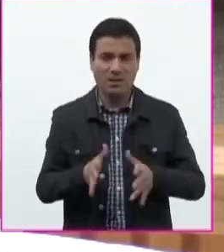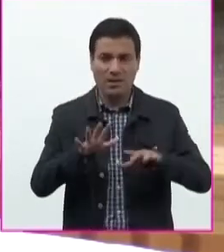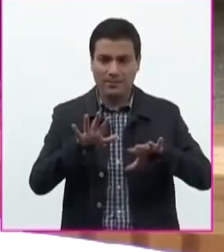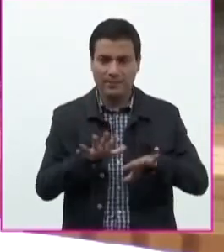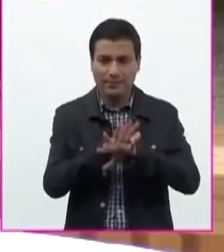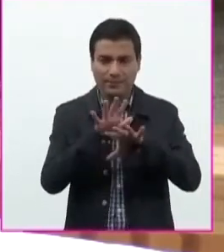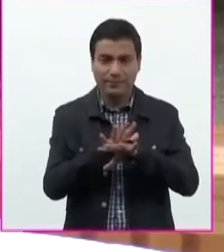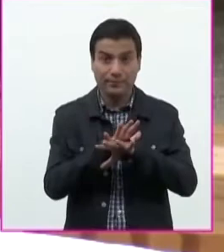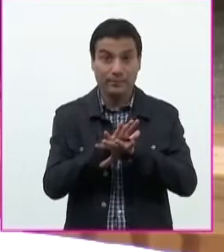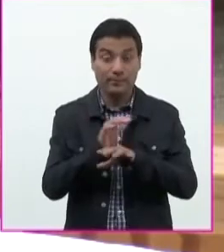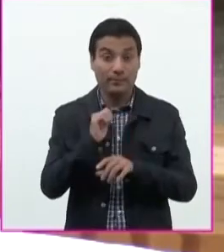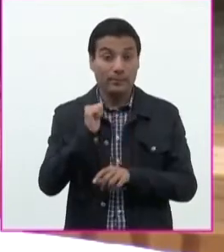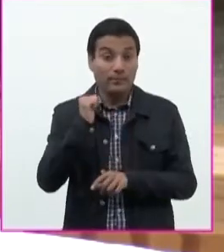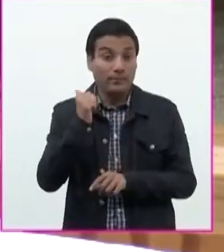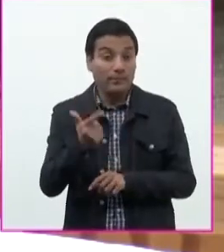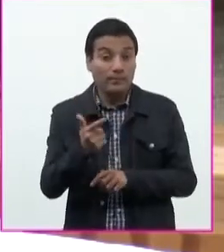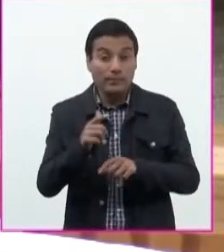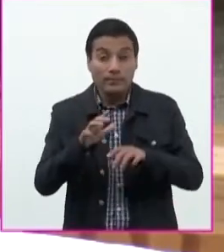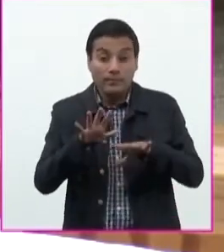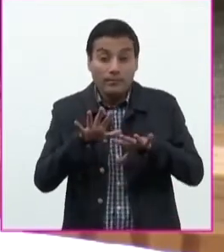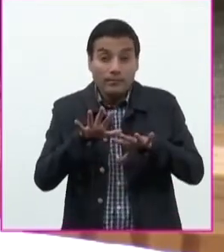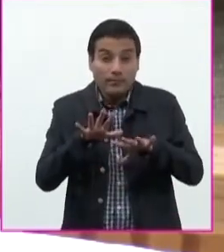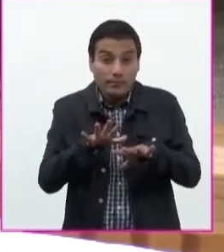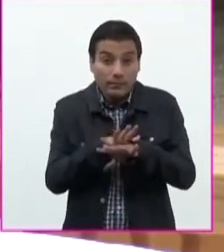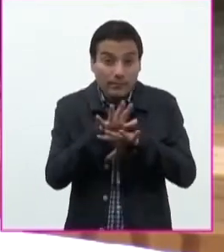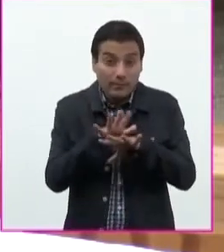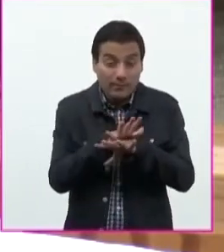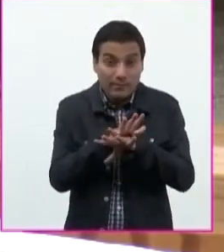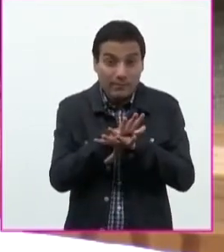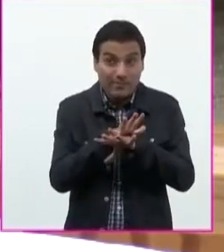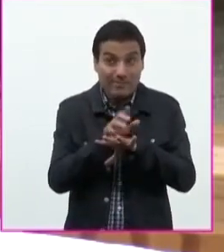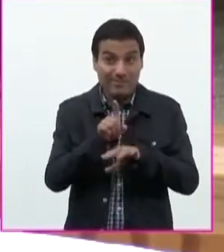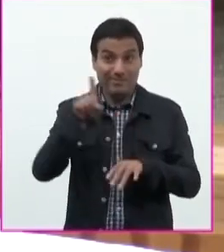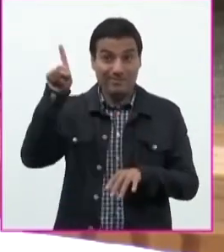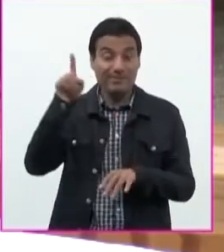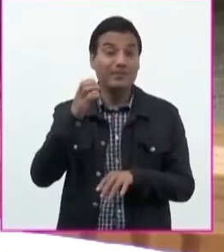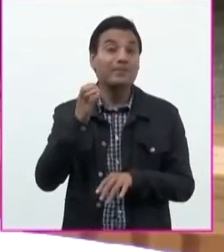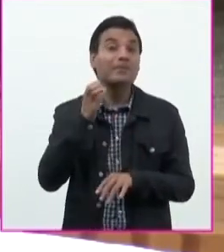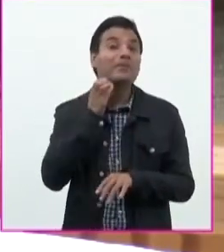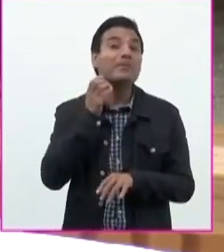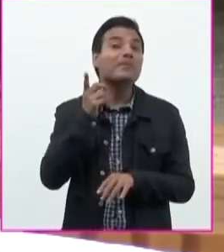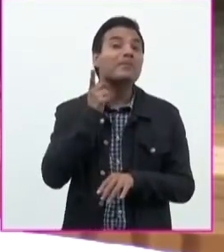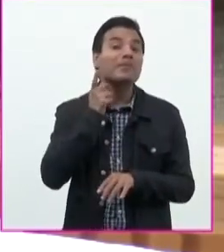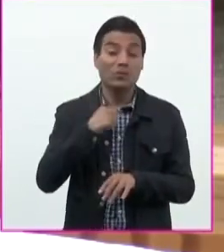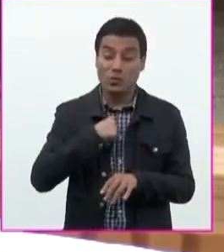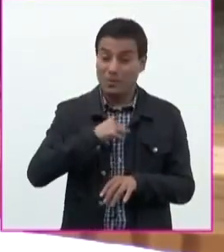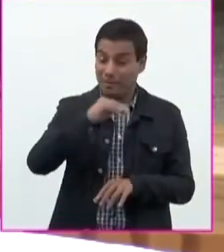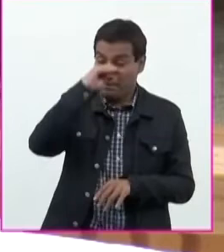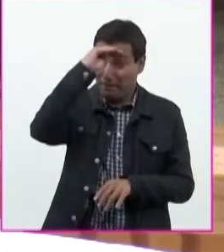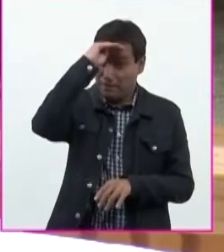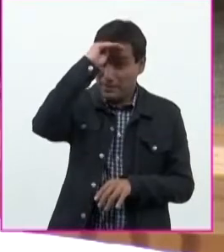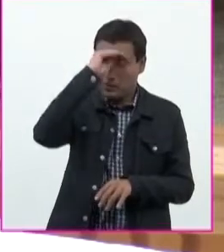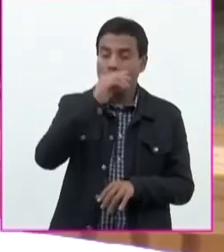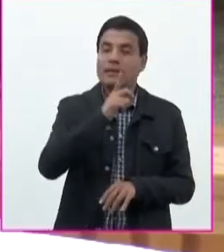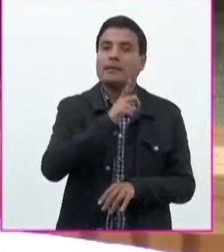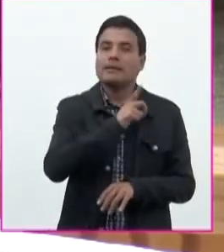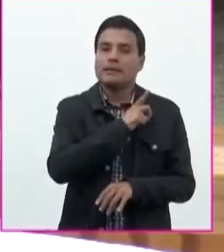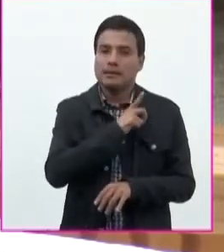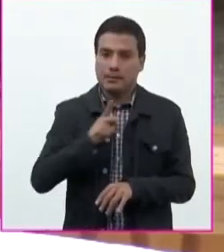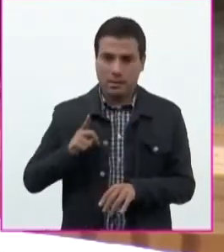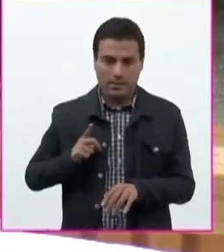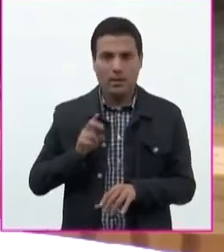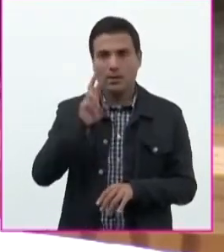modificación que se realice desde la cámara de diputados desde mi punto de vista tiene que hacerse en el